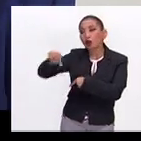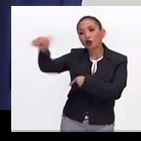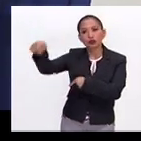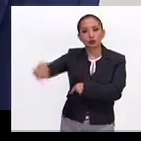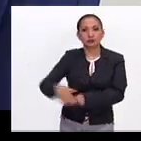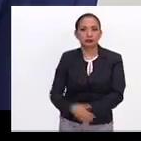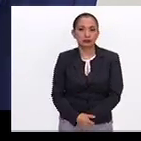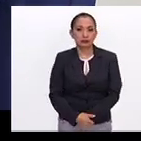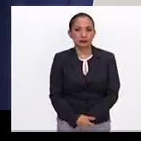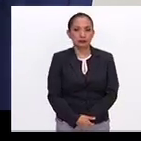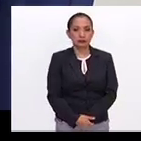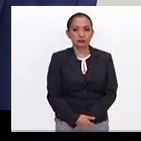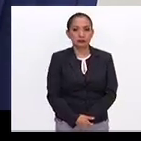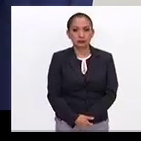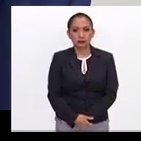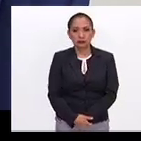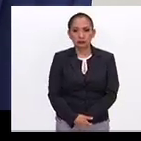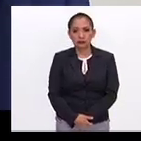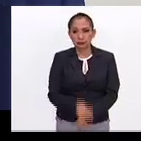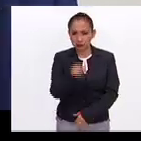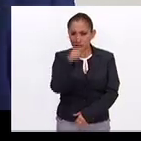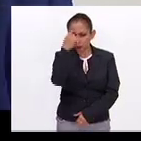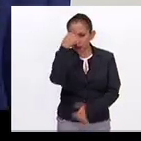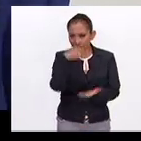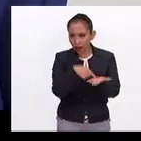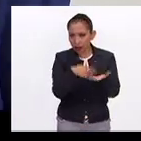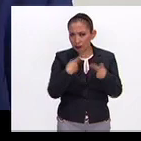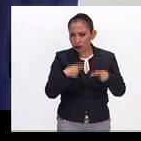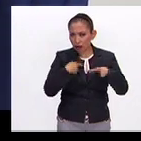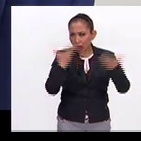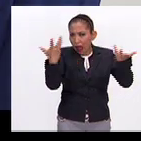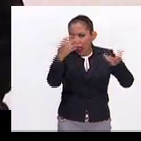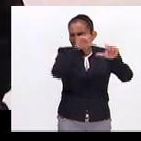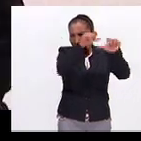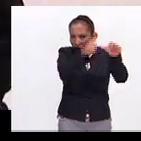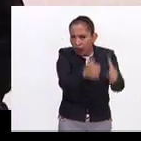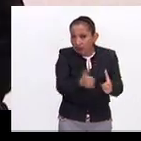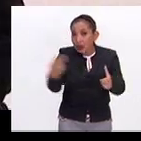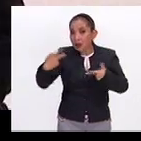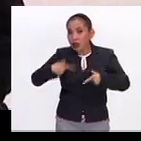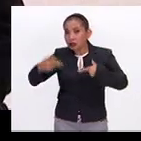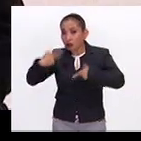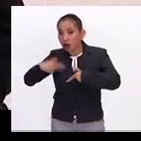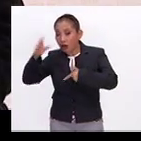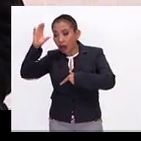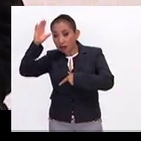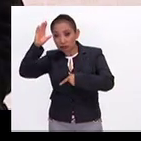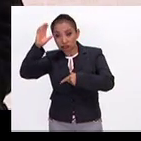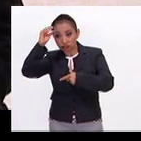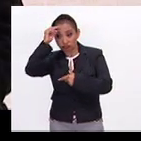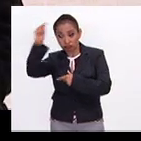los intelectuales han perdido contacto con la gente ordinaria?